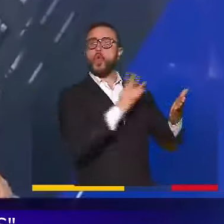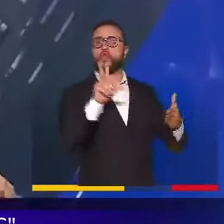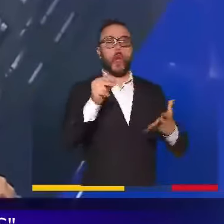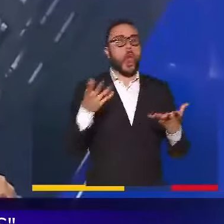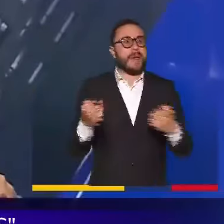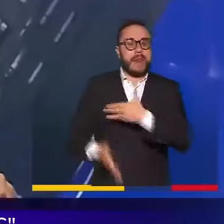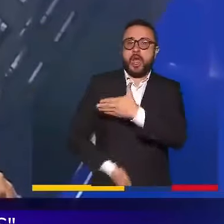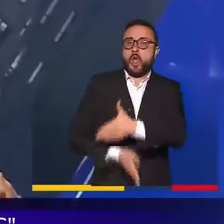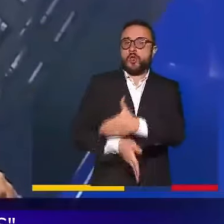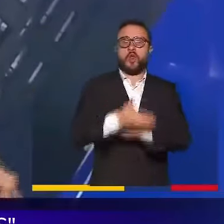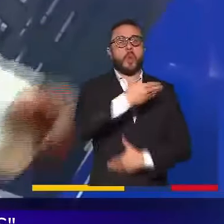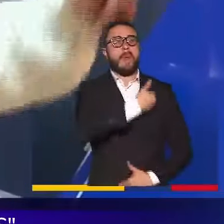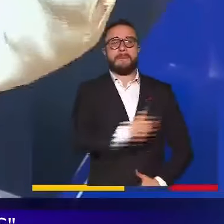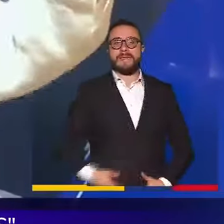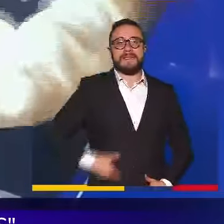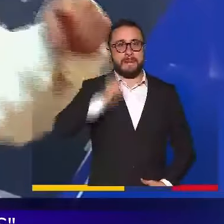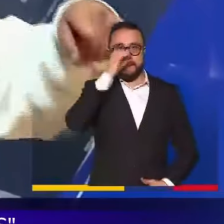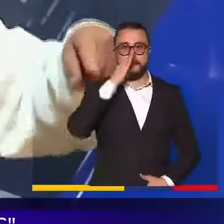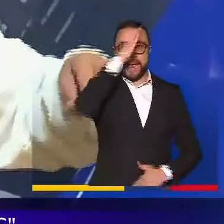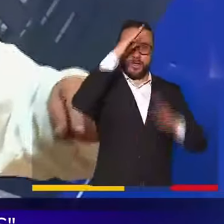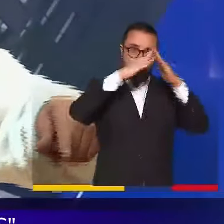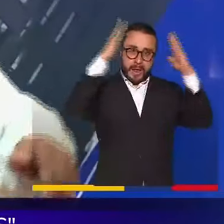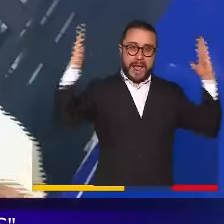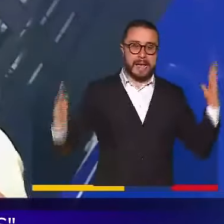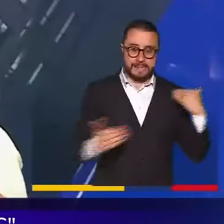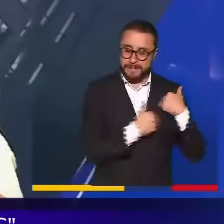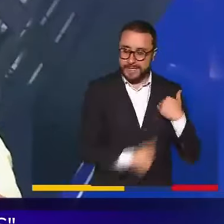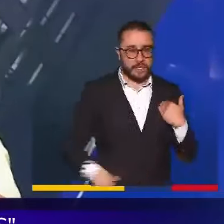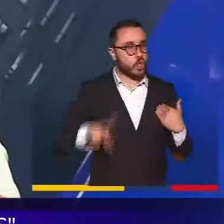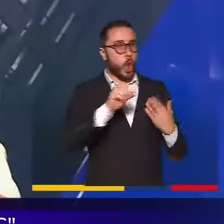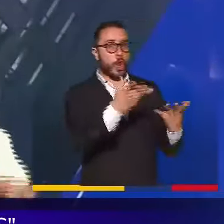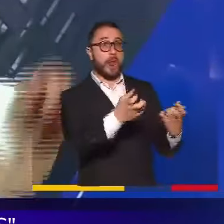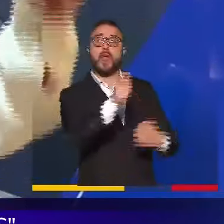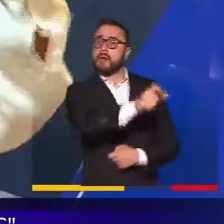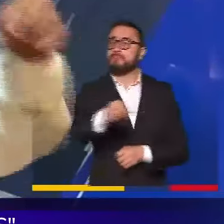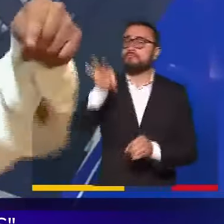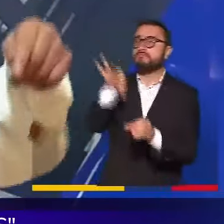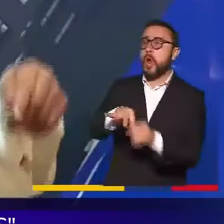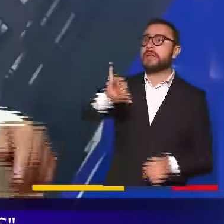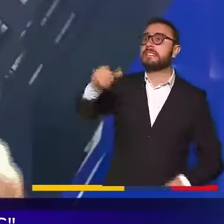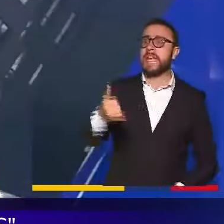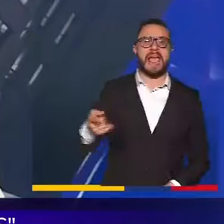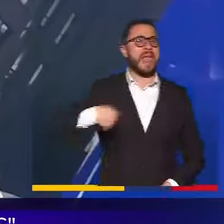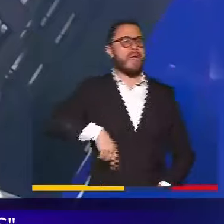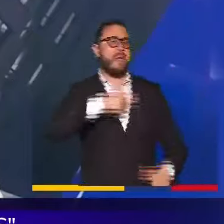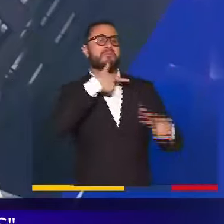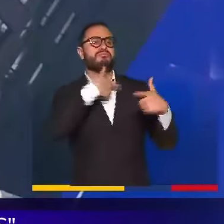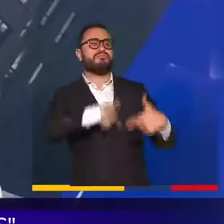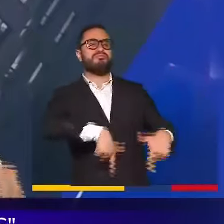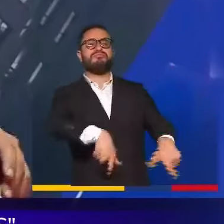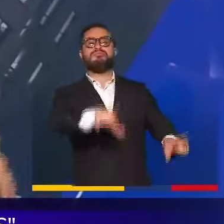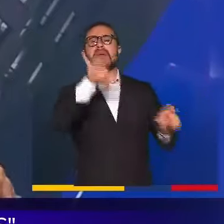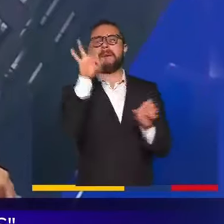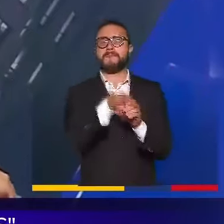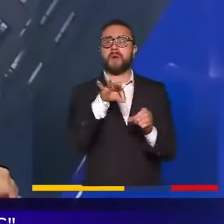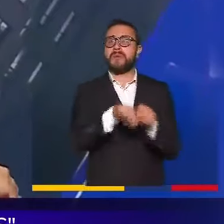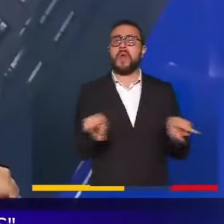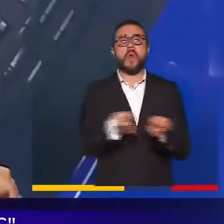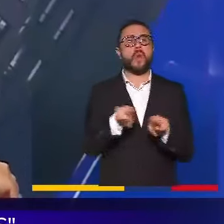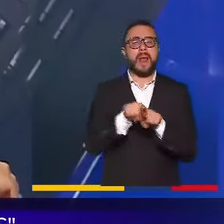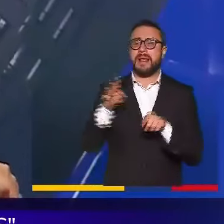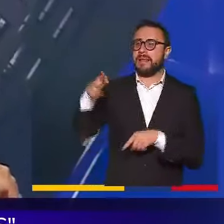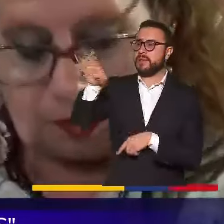Petro en el Palacio de Nariño. Así el pueblo haya dicho que sí. Se burlan del voto popular como el 19